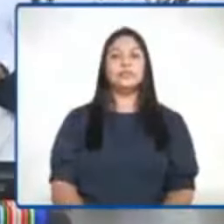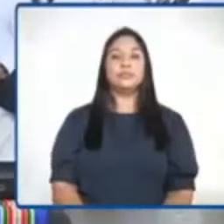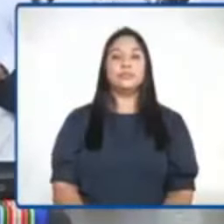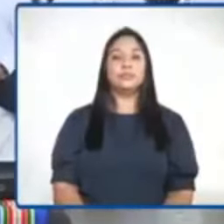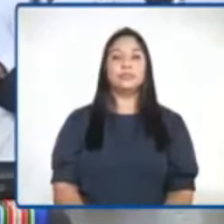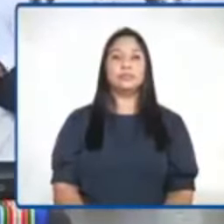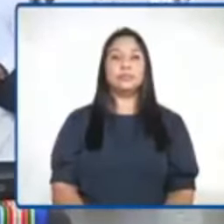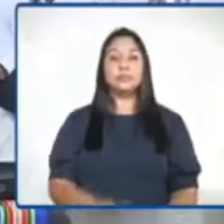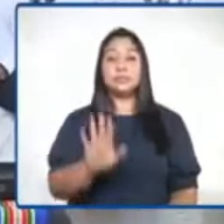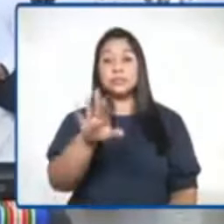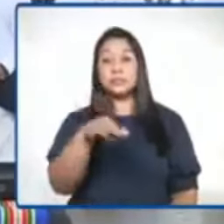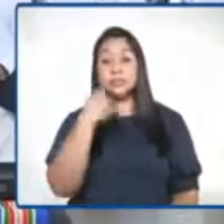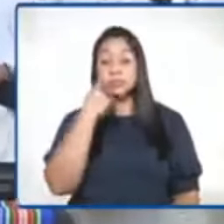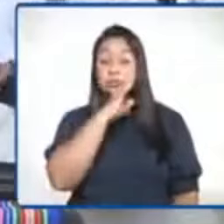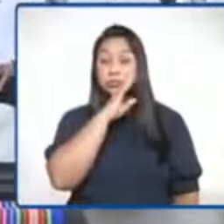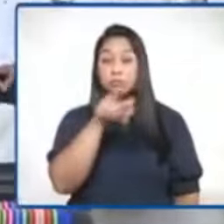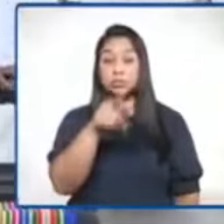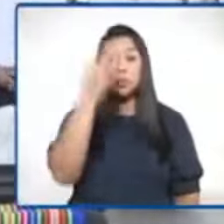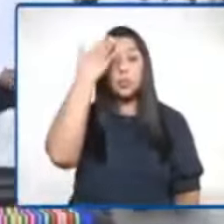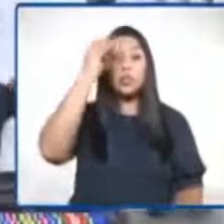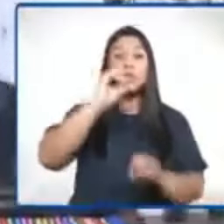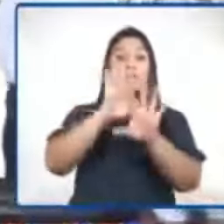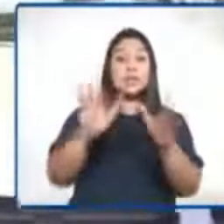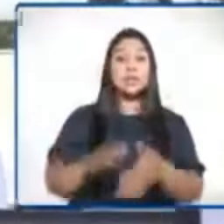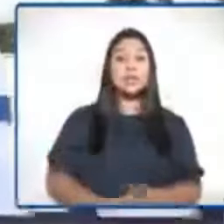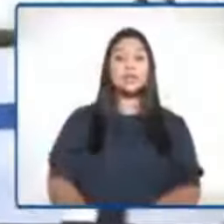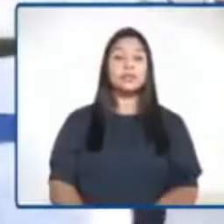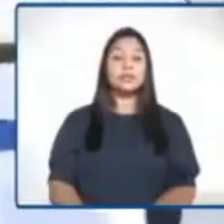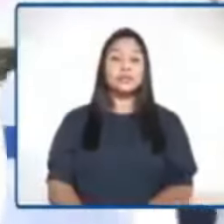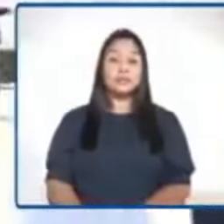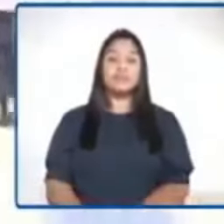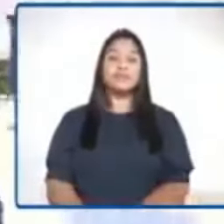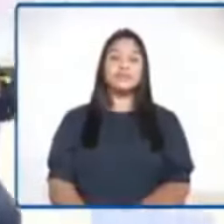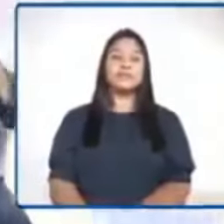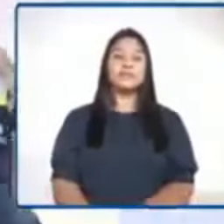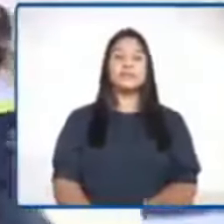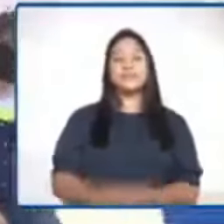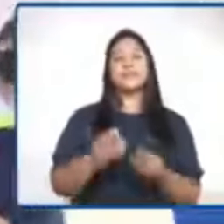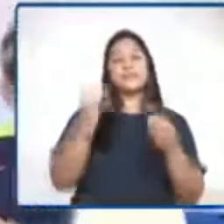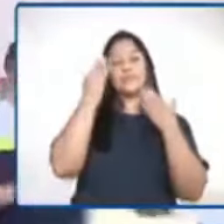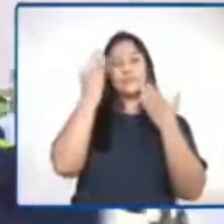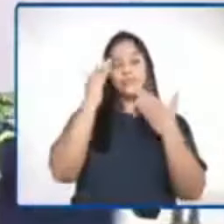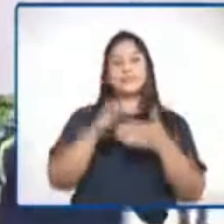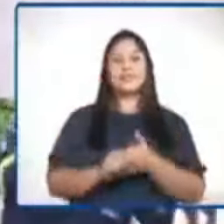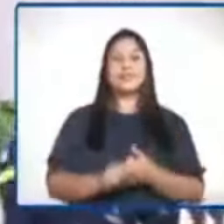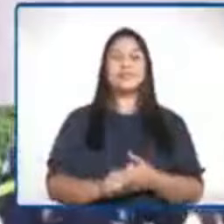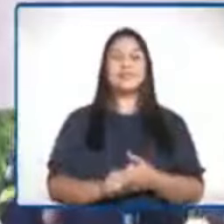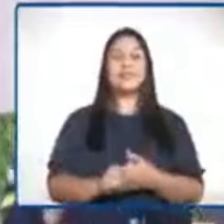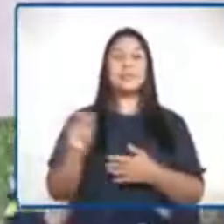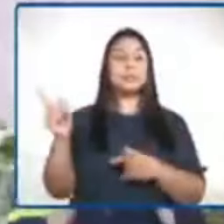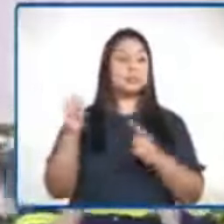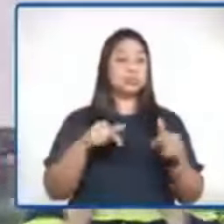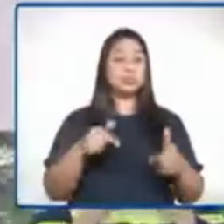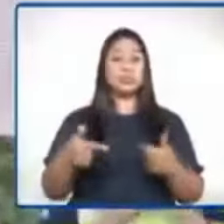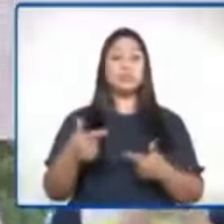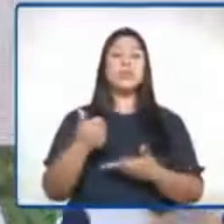Adiós, ya se durmieron. Buenos días. Buenos días. Muchísimas gracias por permitirnos